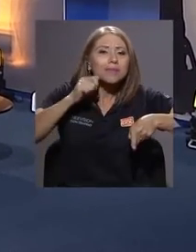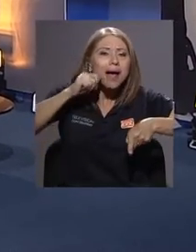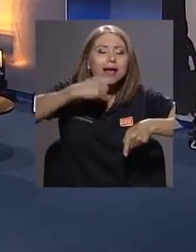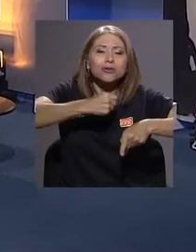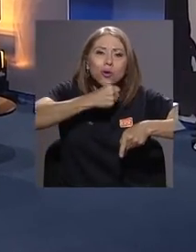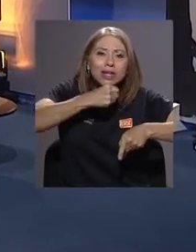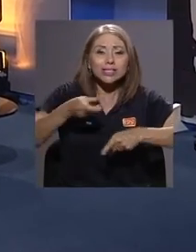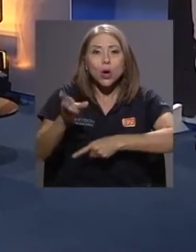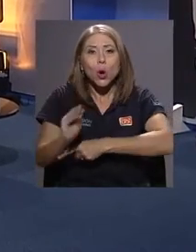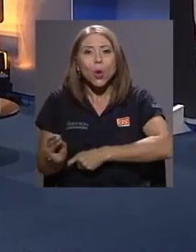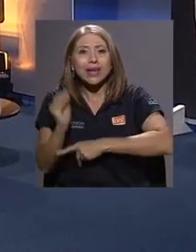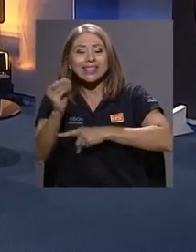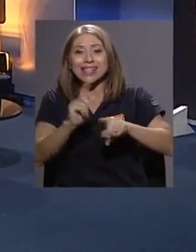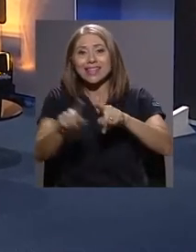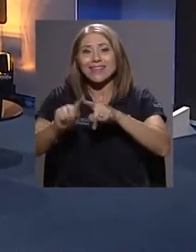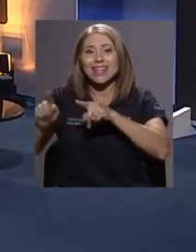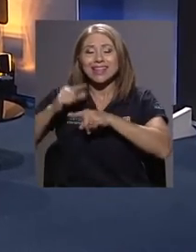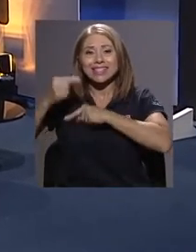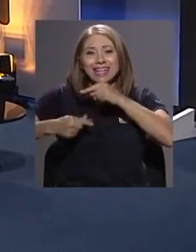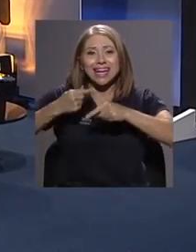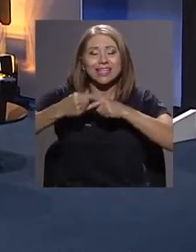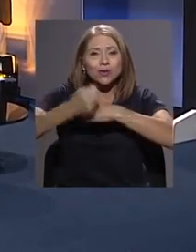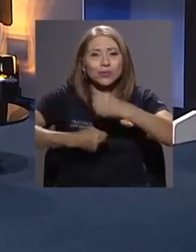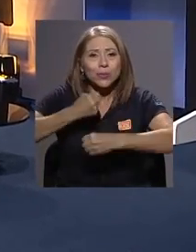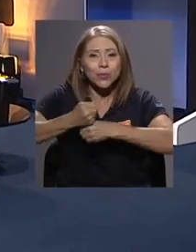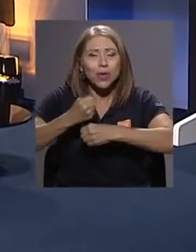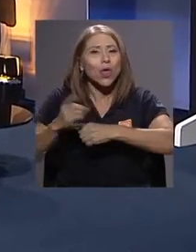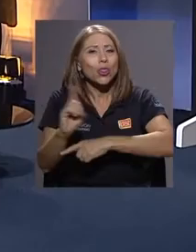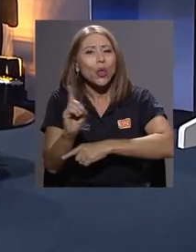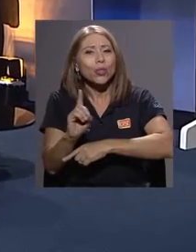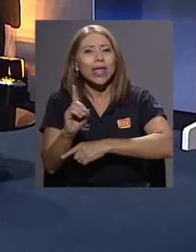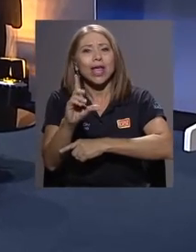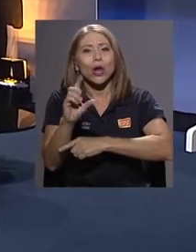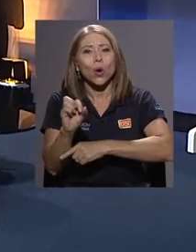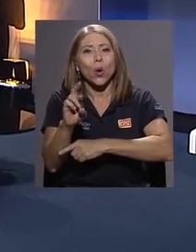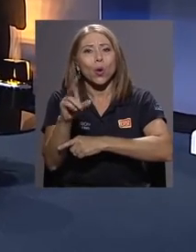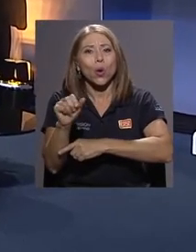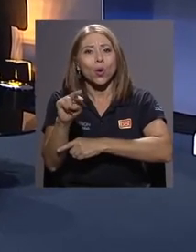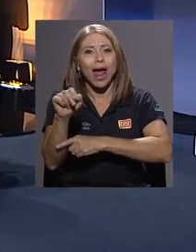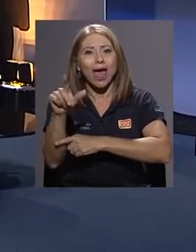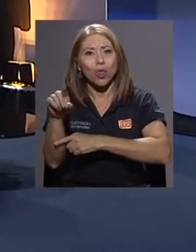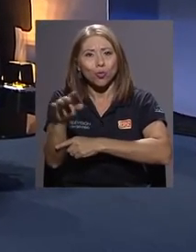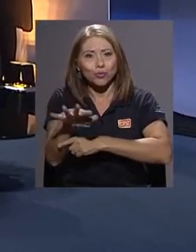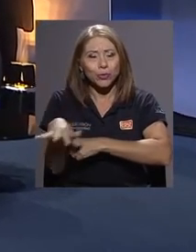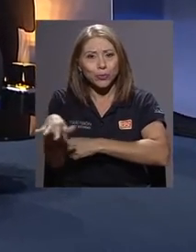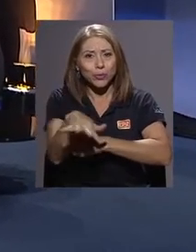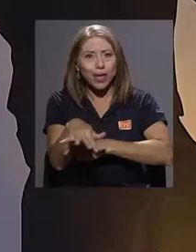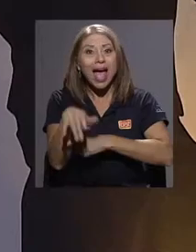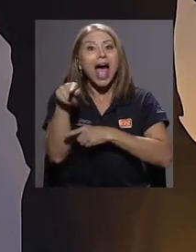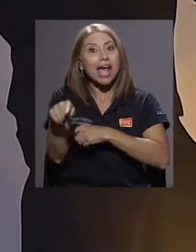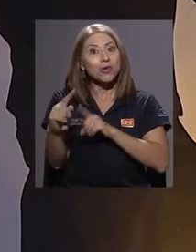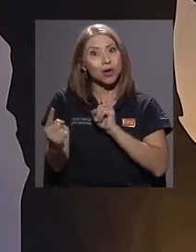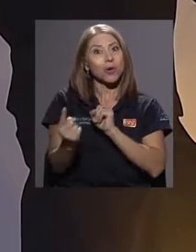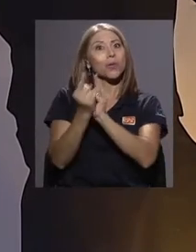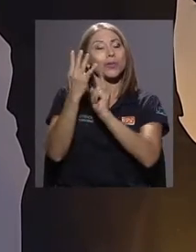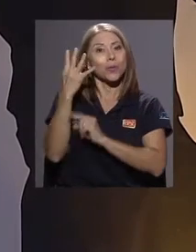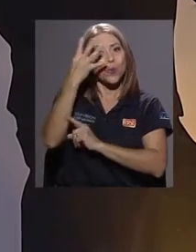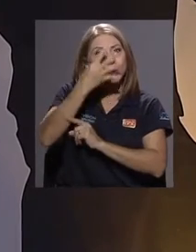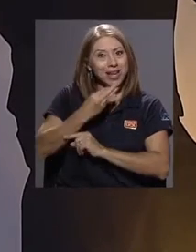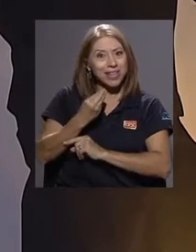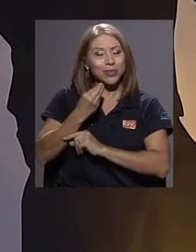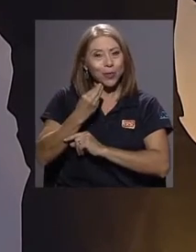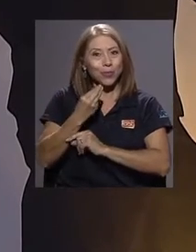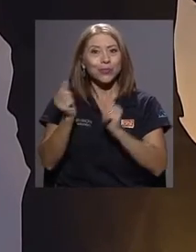maravillosa en coronado a partir de ahí tuvimos un encuentro muy lindo desde la literatura y que hoy